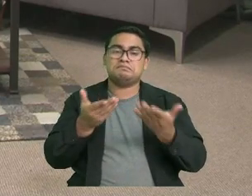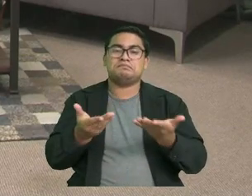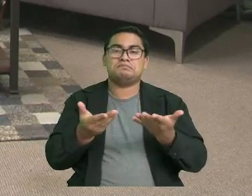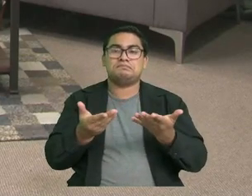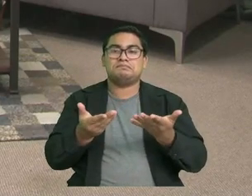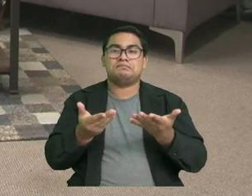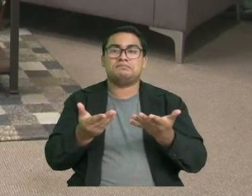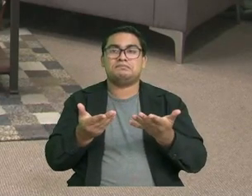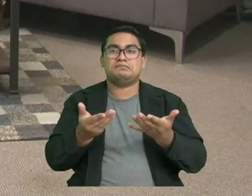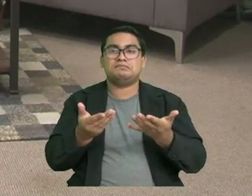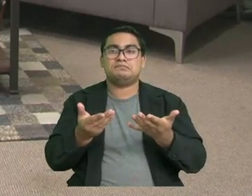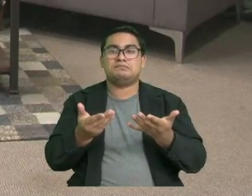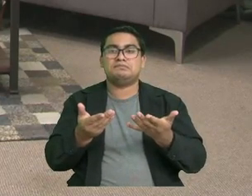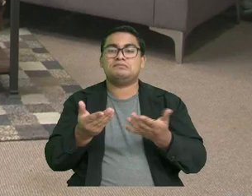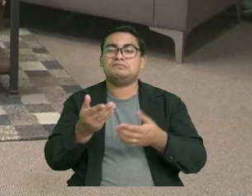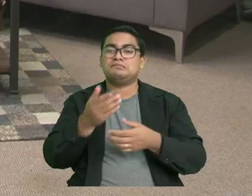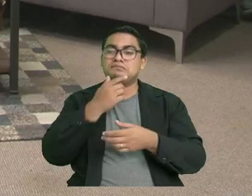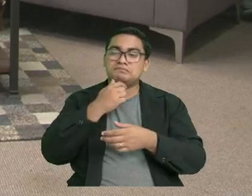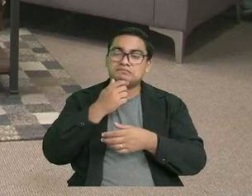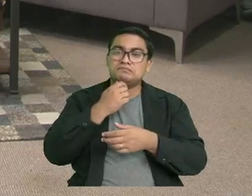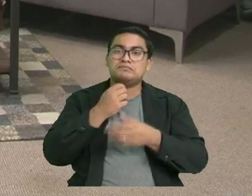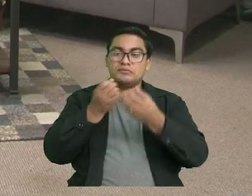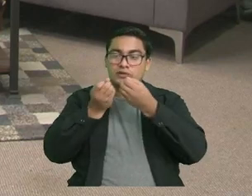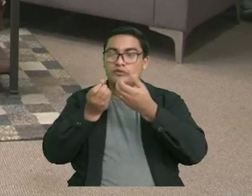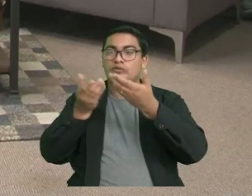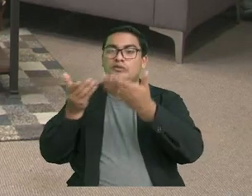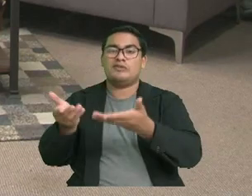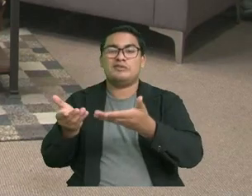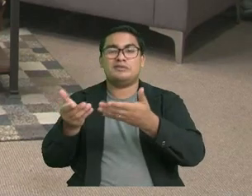nos motivó comunicarnos con el